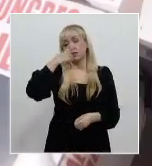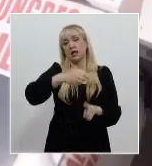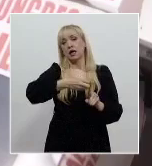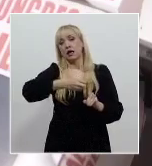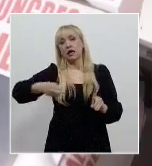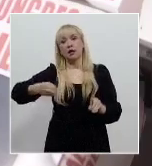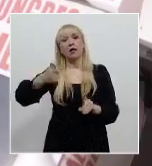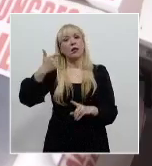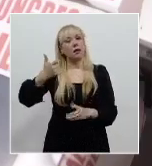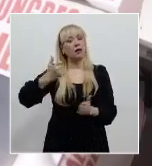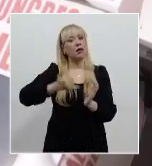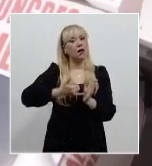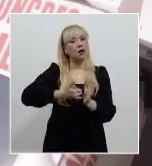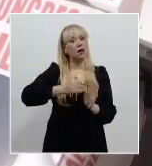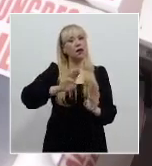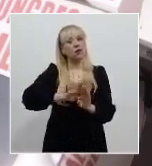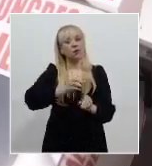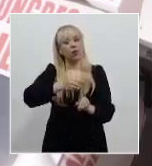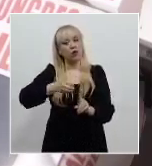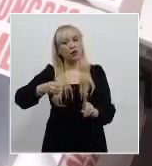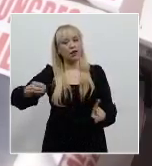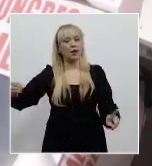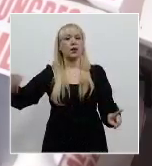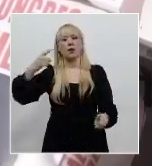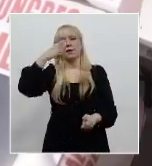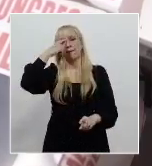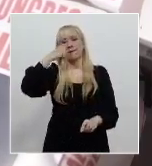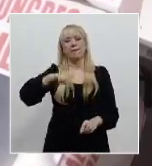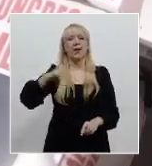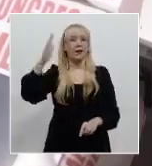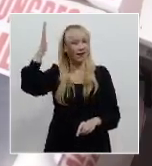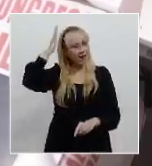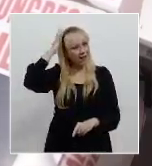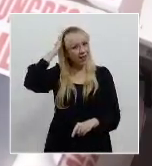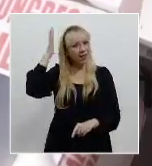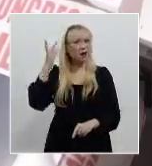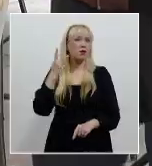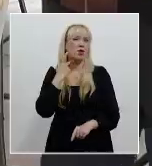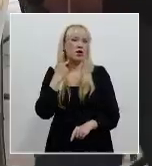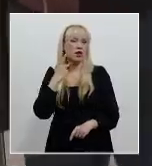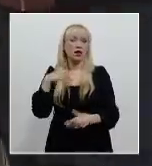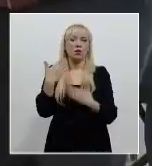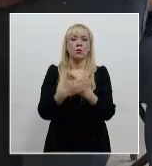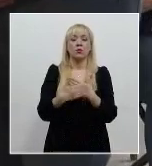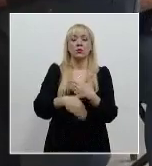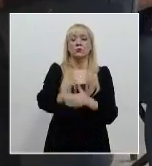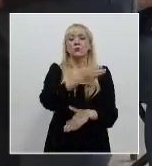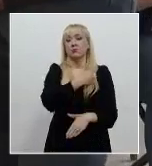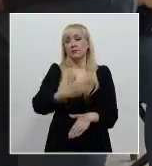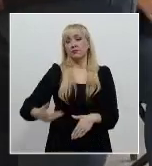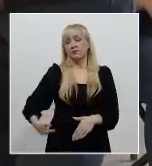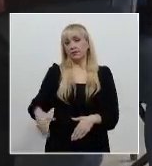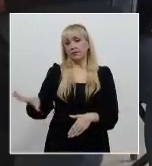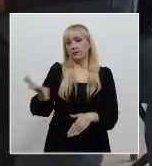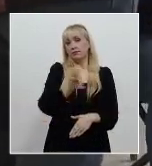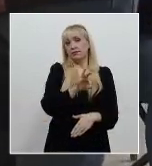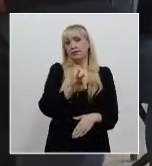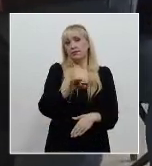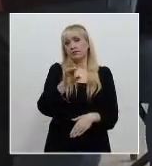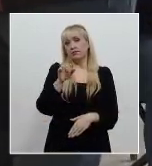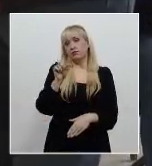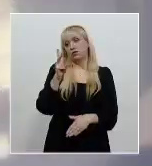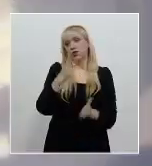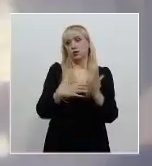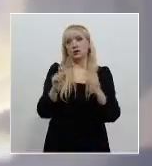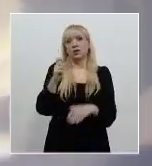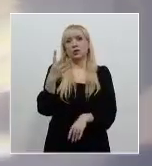y fiscalizar los procesos partidistas de construcción de liderazgos políticos rumbo a la elección presidencial del próximo año.